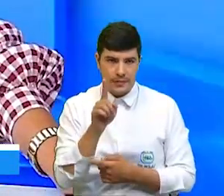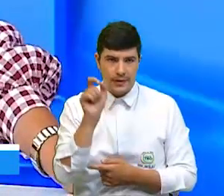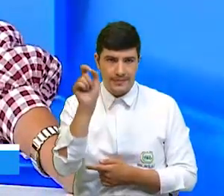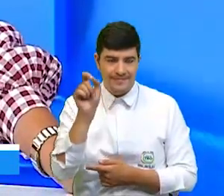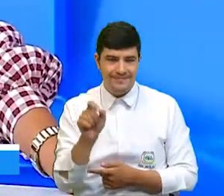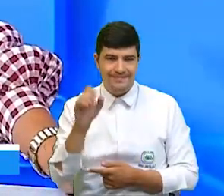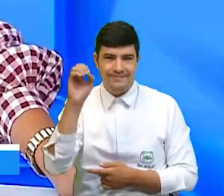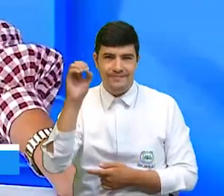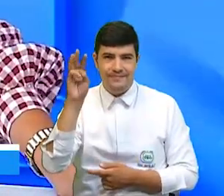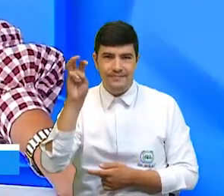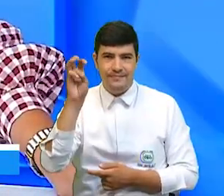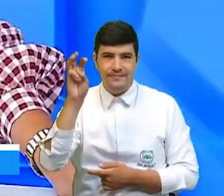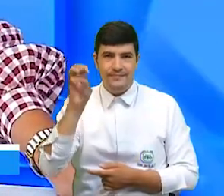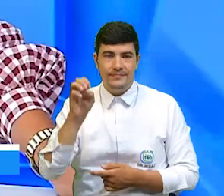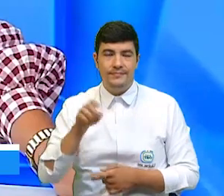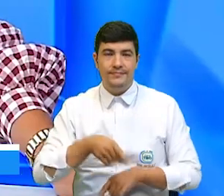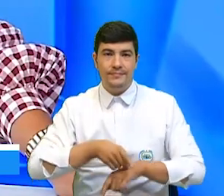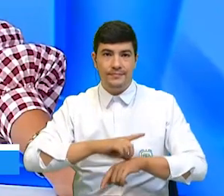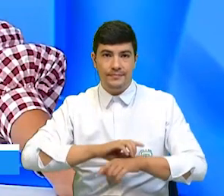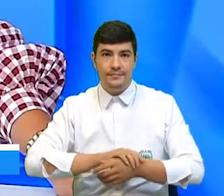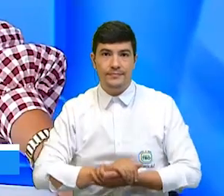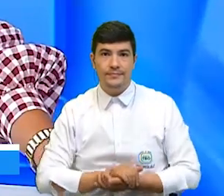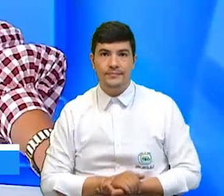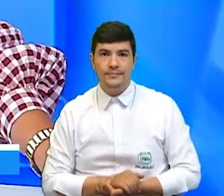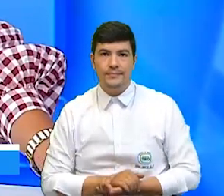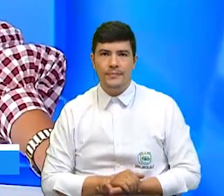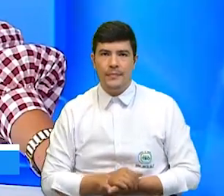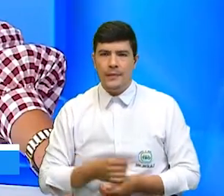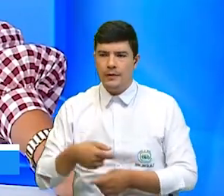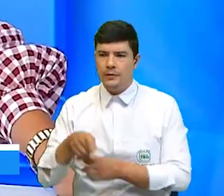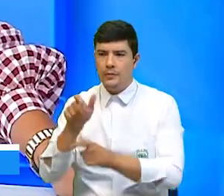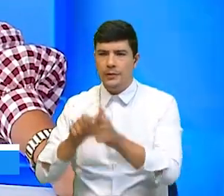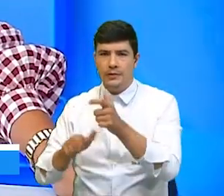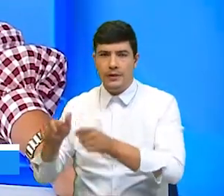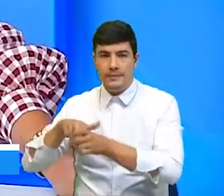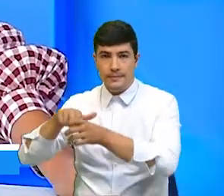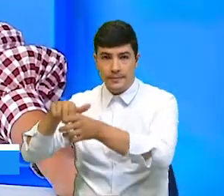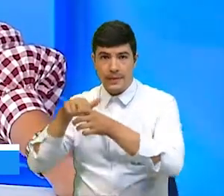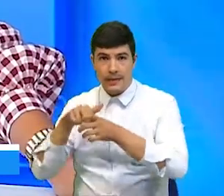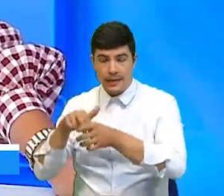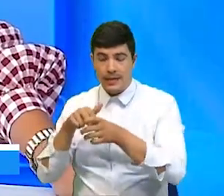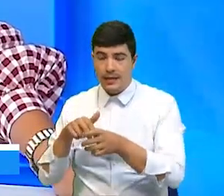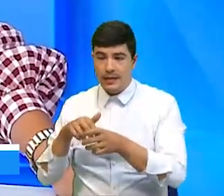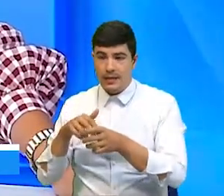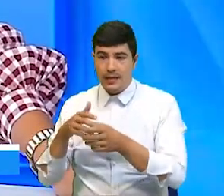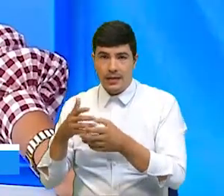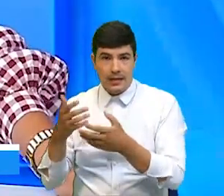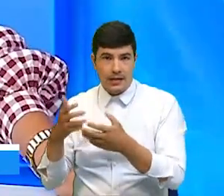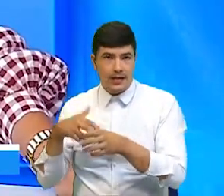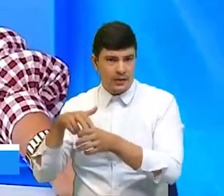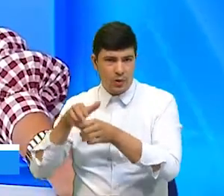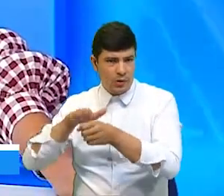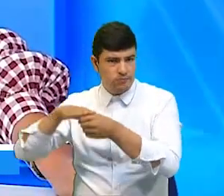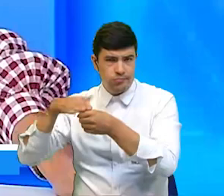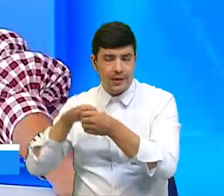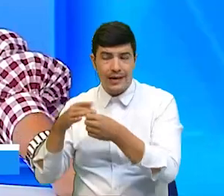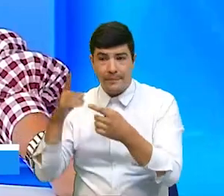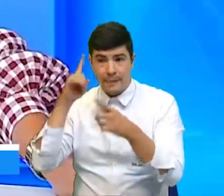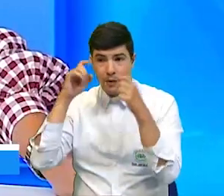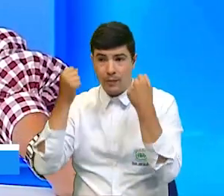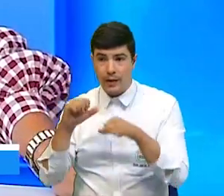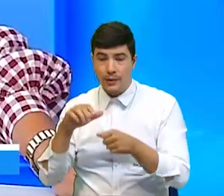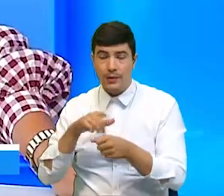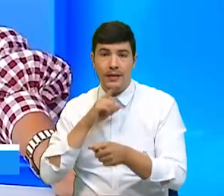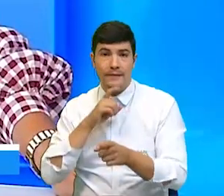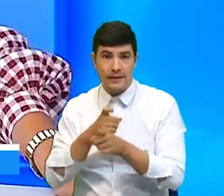1:08 y los conductores de transporte de carga en el departamento norte de Santander también están preocupados ante la situación de orden público por lo que